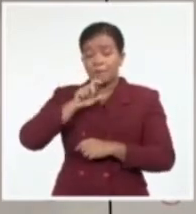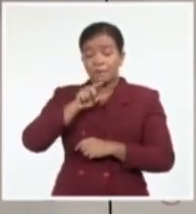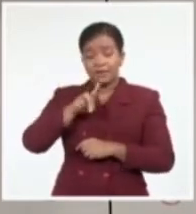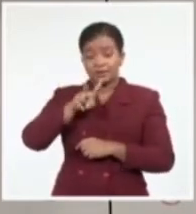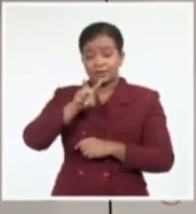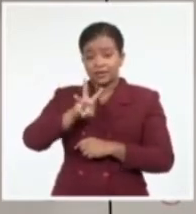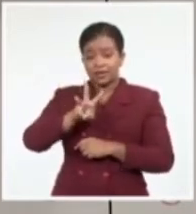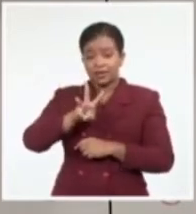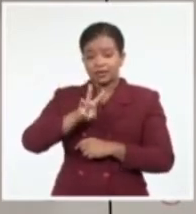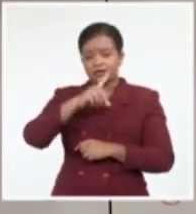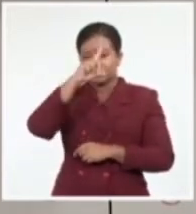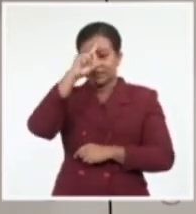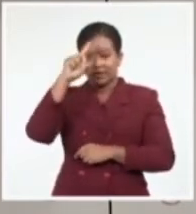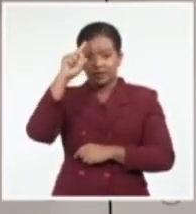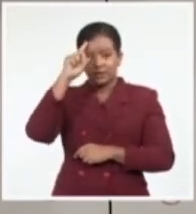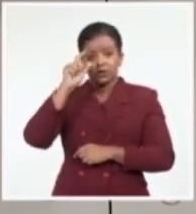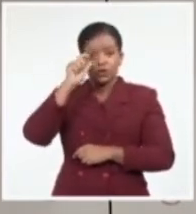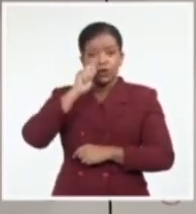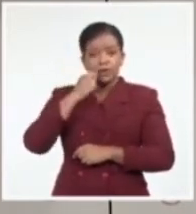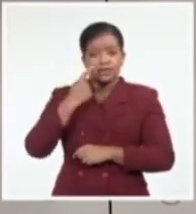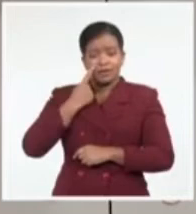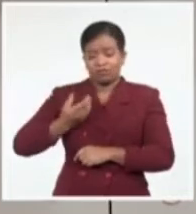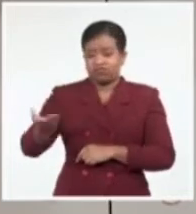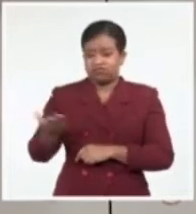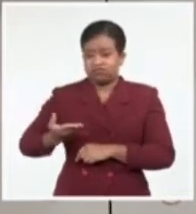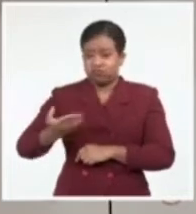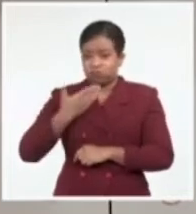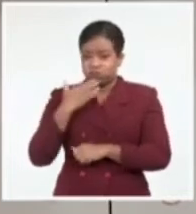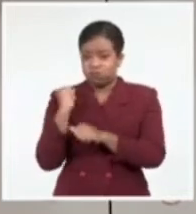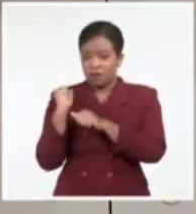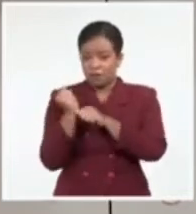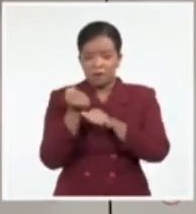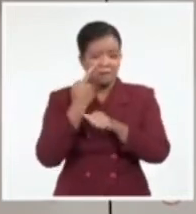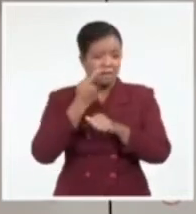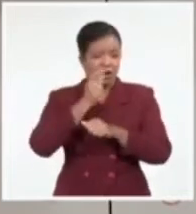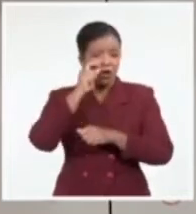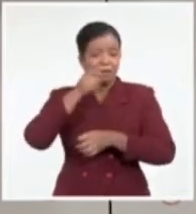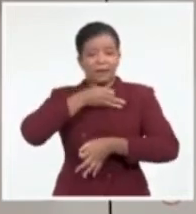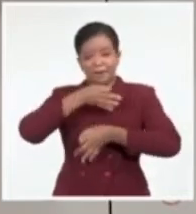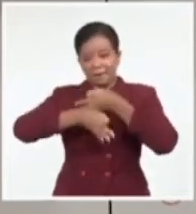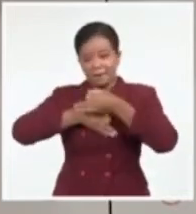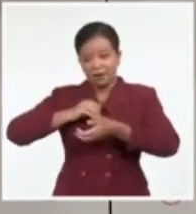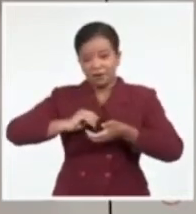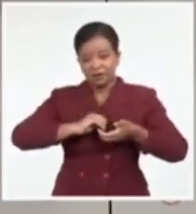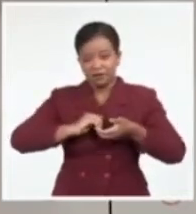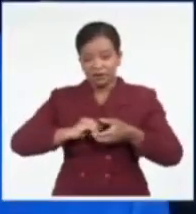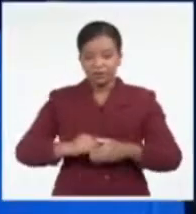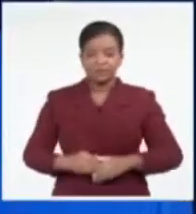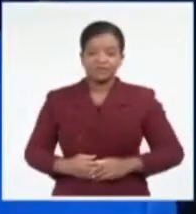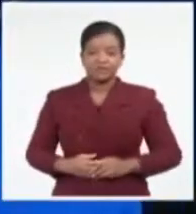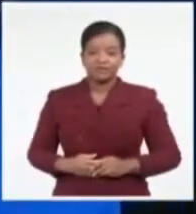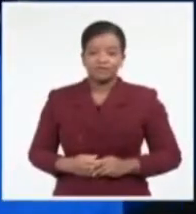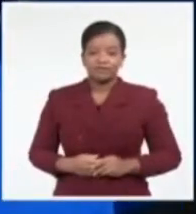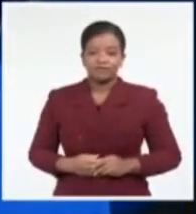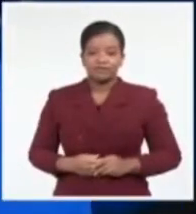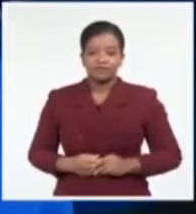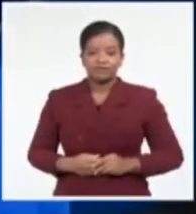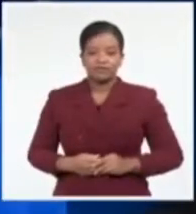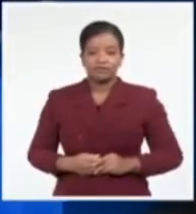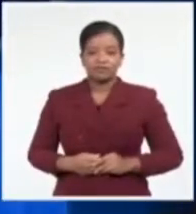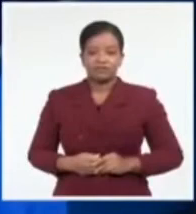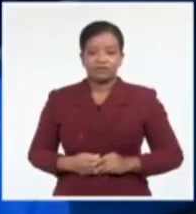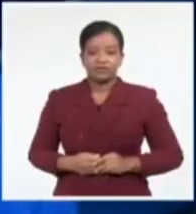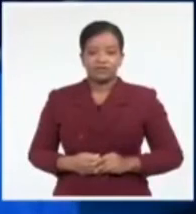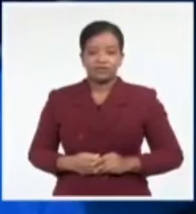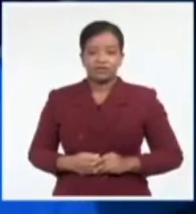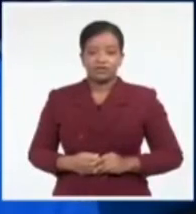un cambio de velocidad que no abunda en nuestro béisbol. Veamos sus declaraciones ofrecidas al colega Pavel Otero. Bueno, es de nuevo un